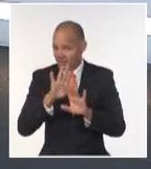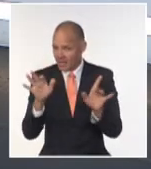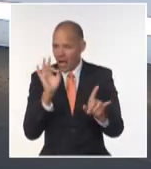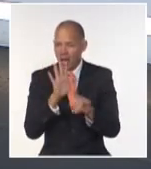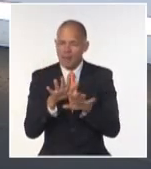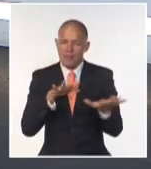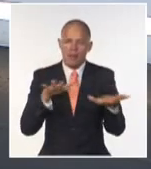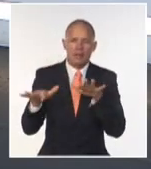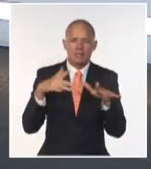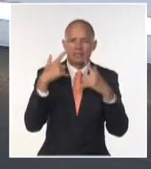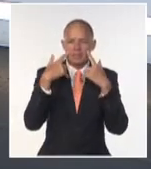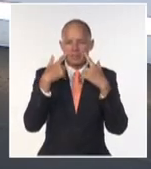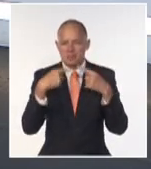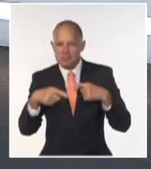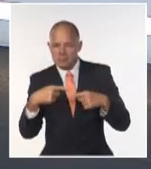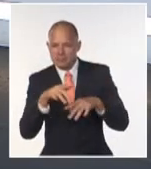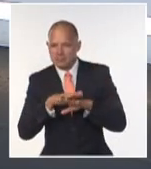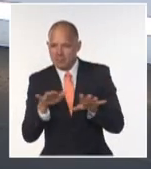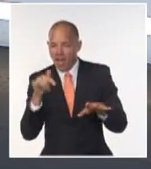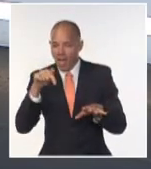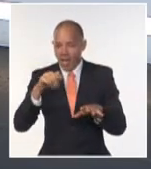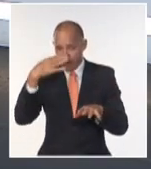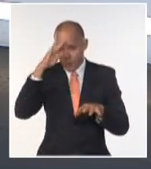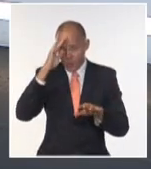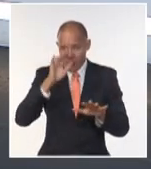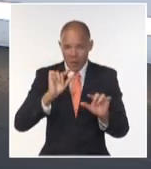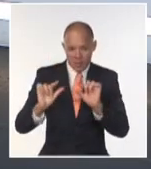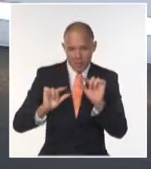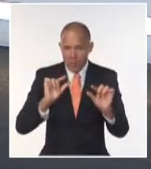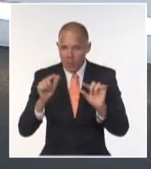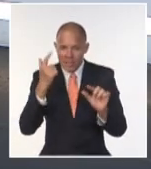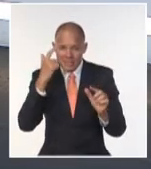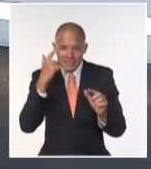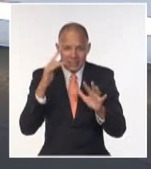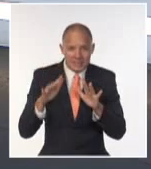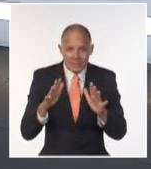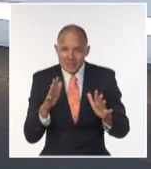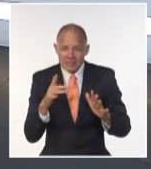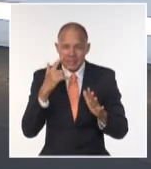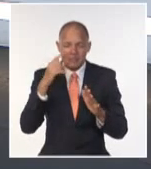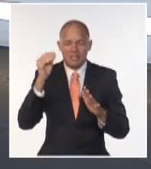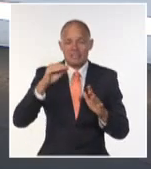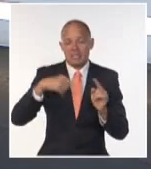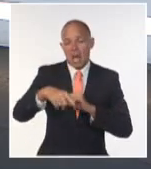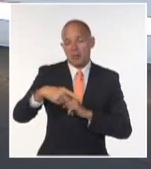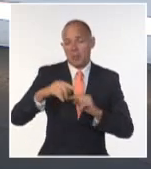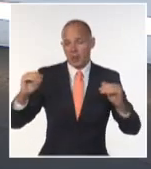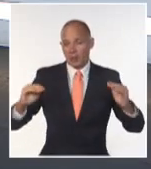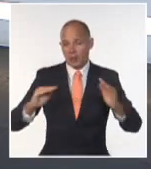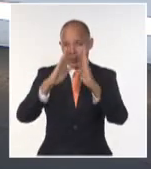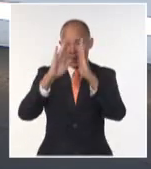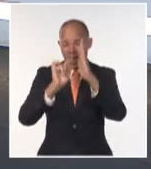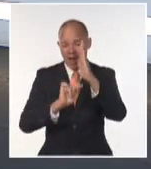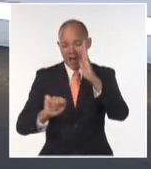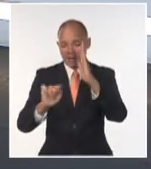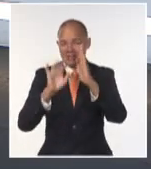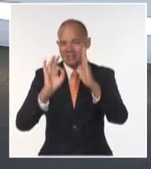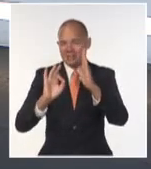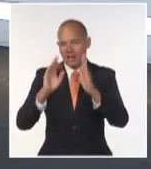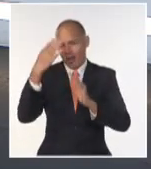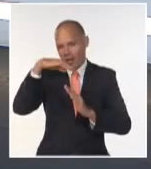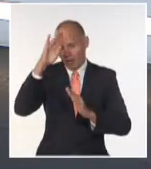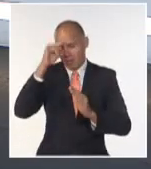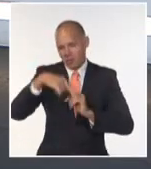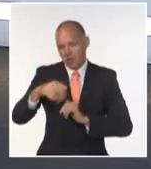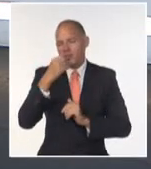ambiente deportivo en nuestro país se acrecienta sabiendo que al pie de la Torre ifel el nombre de Cuba seguirá siendo símbolo de